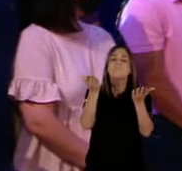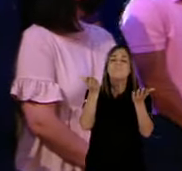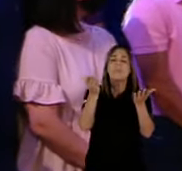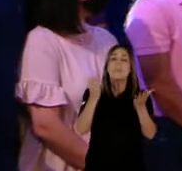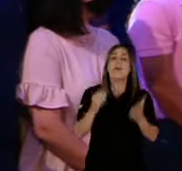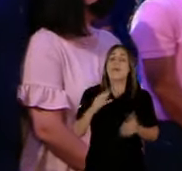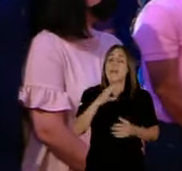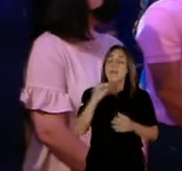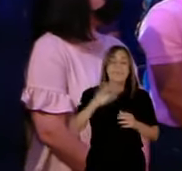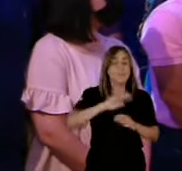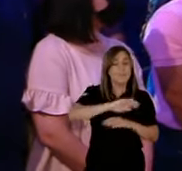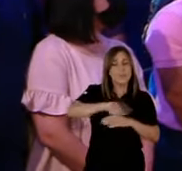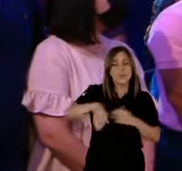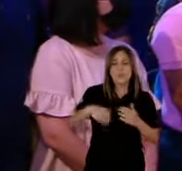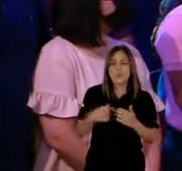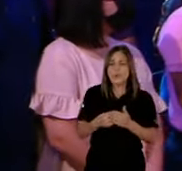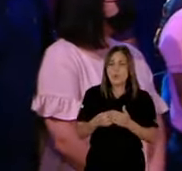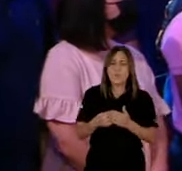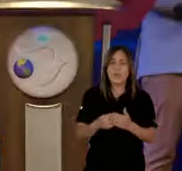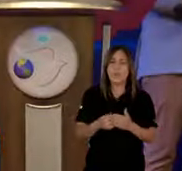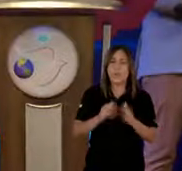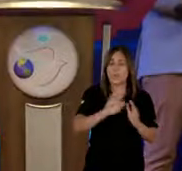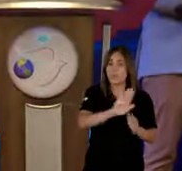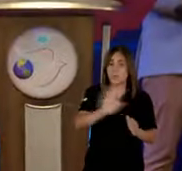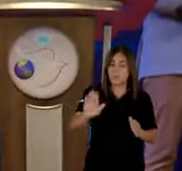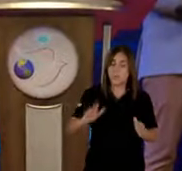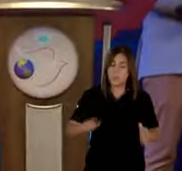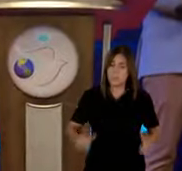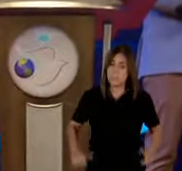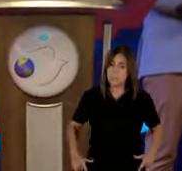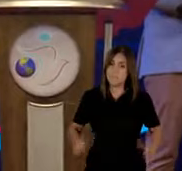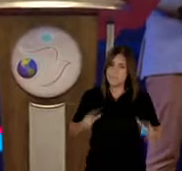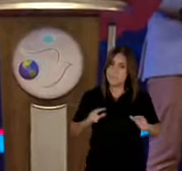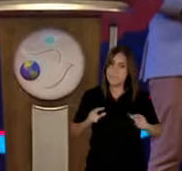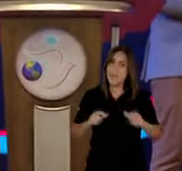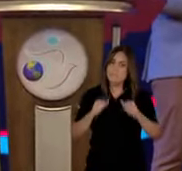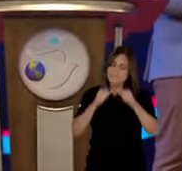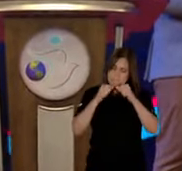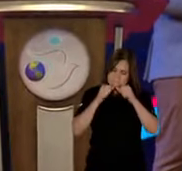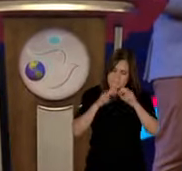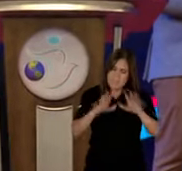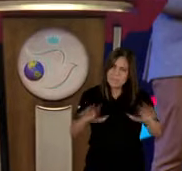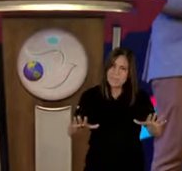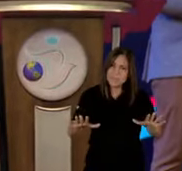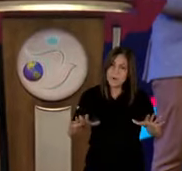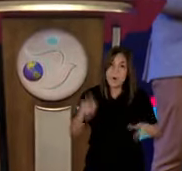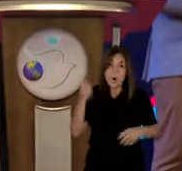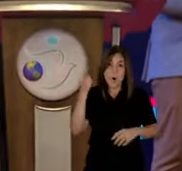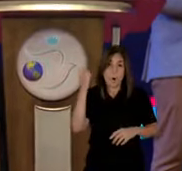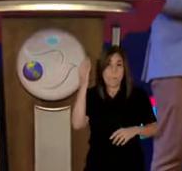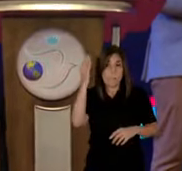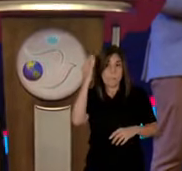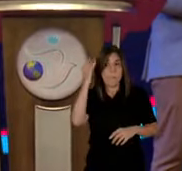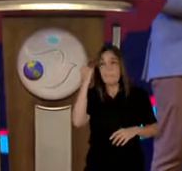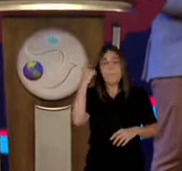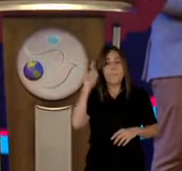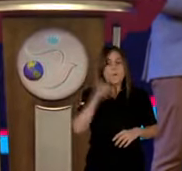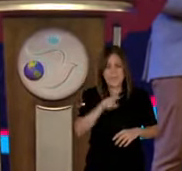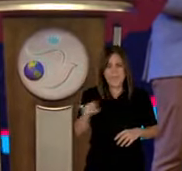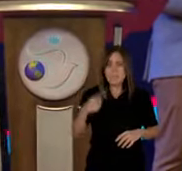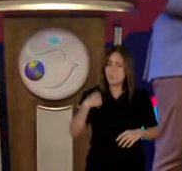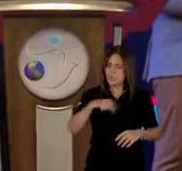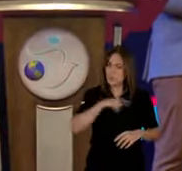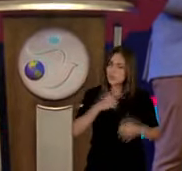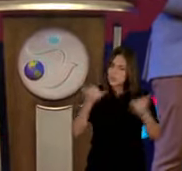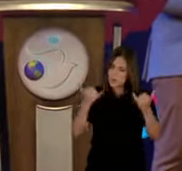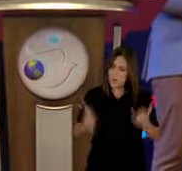Jesús a ser dedicado, presentado cuando nació. Y hoy nosotros presentamos estas tres preciosas criaturas, Señor. Y